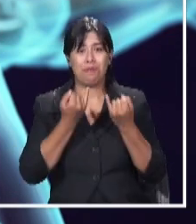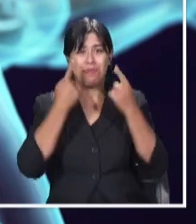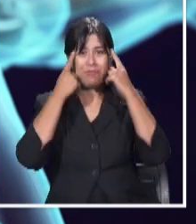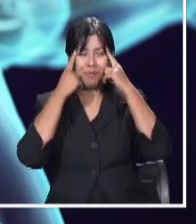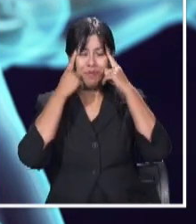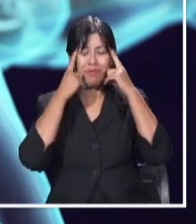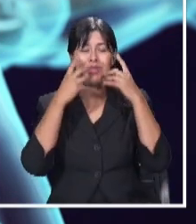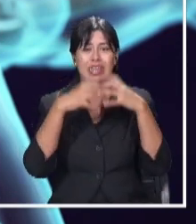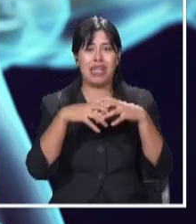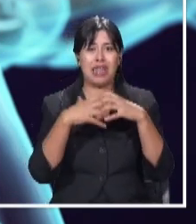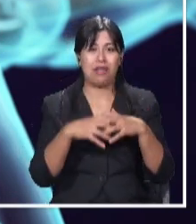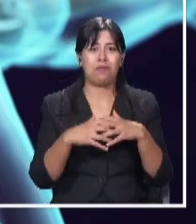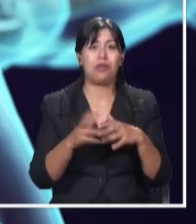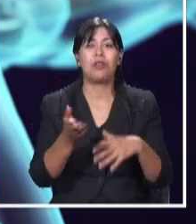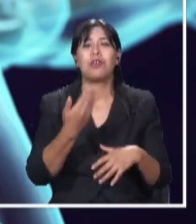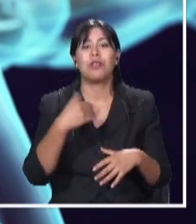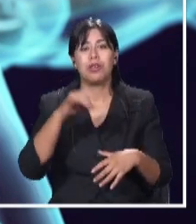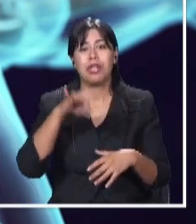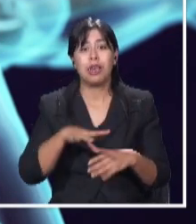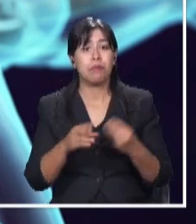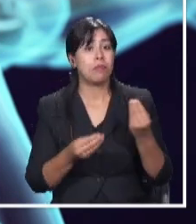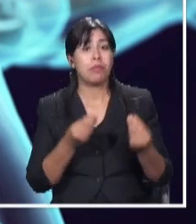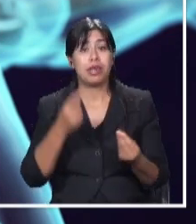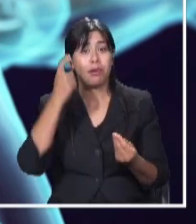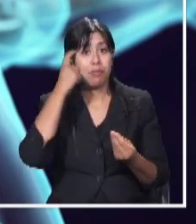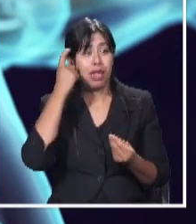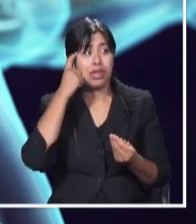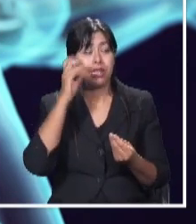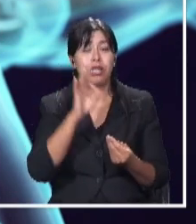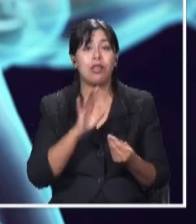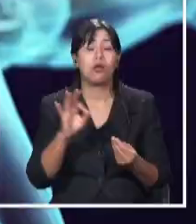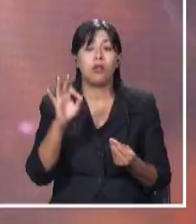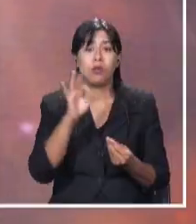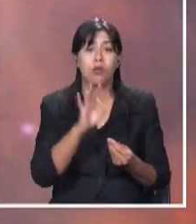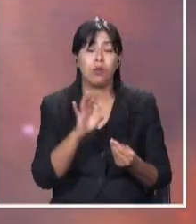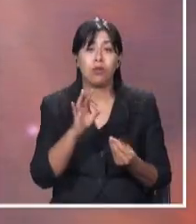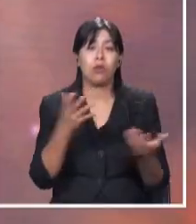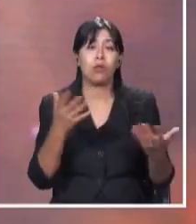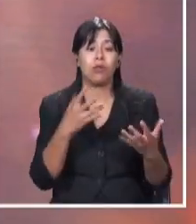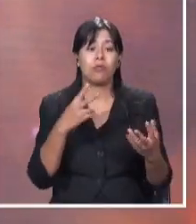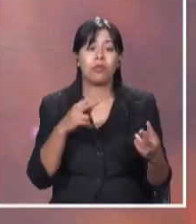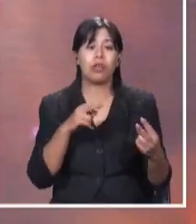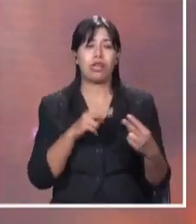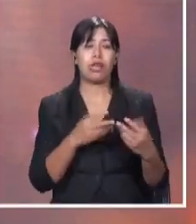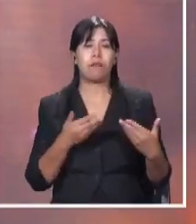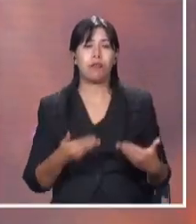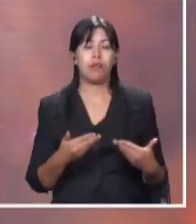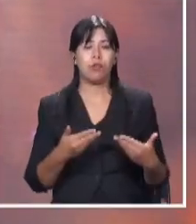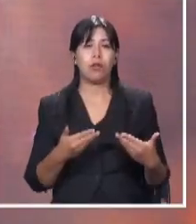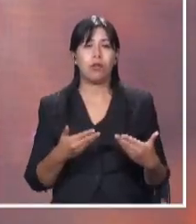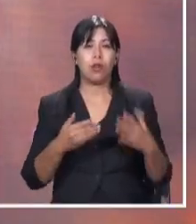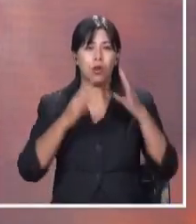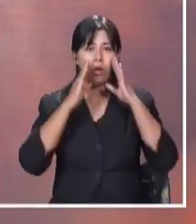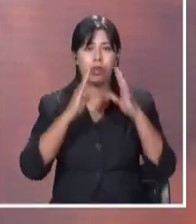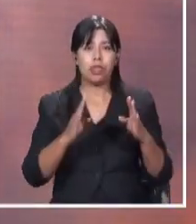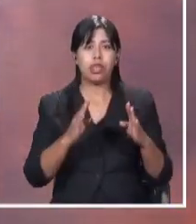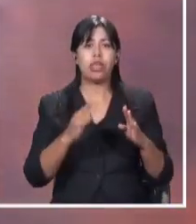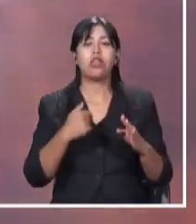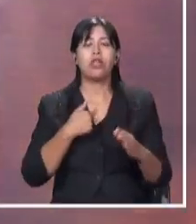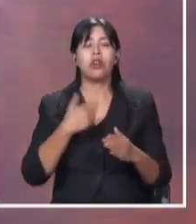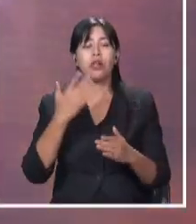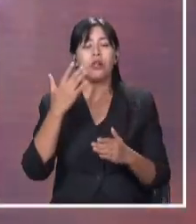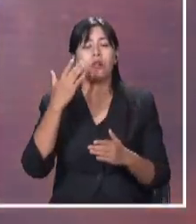nosotros que depende de lo que estamos pensando o qué tan concentrados estamos, escucho de una forma u otra lo que alguien me está